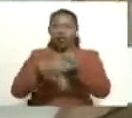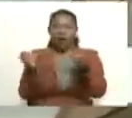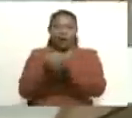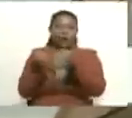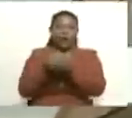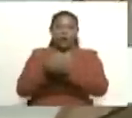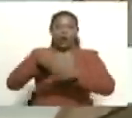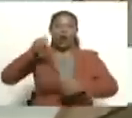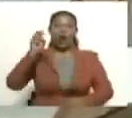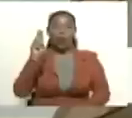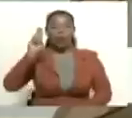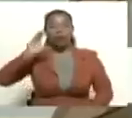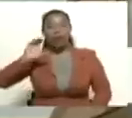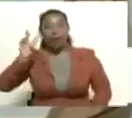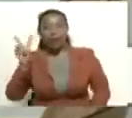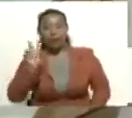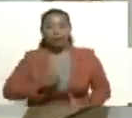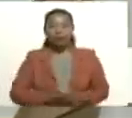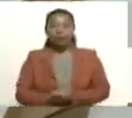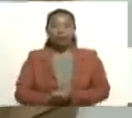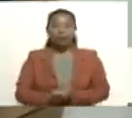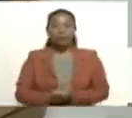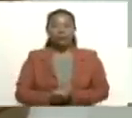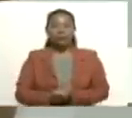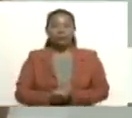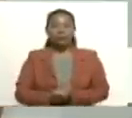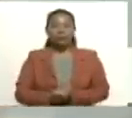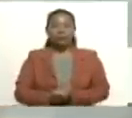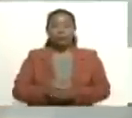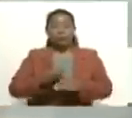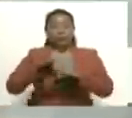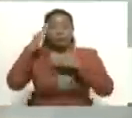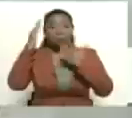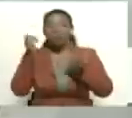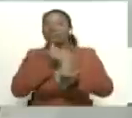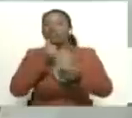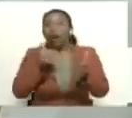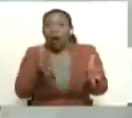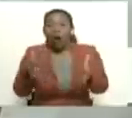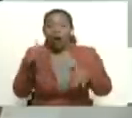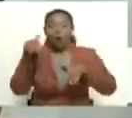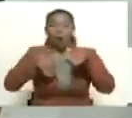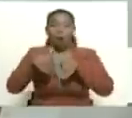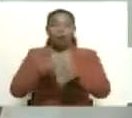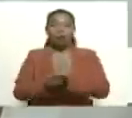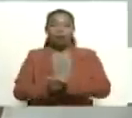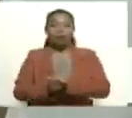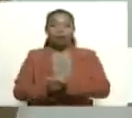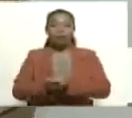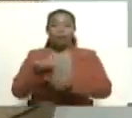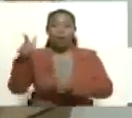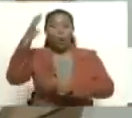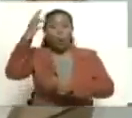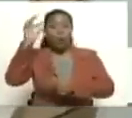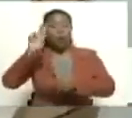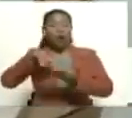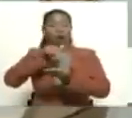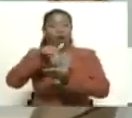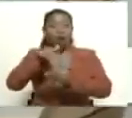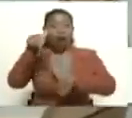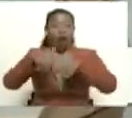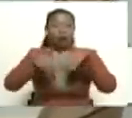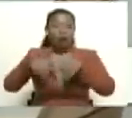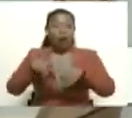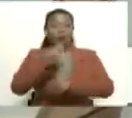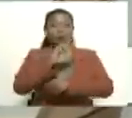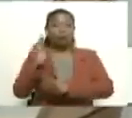UCB. Porque así no se sabría nunca quién ganó las elecciones. Va a ser el Consejo Nacional Electoral de la